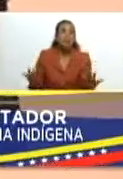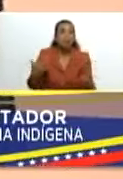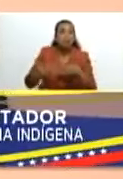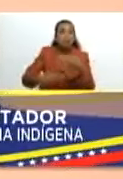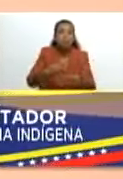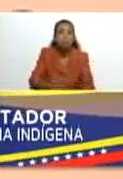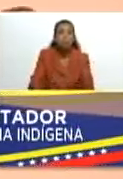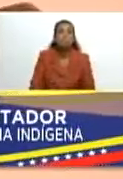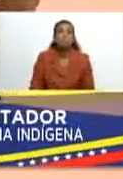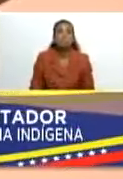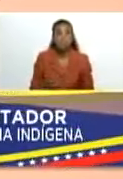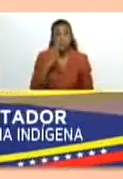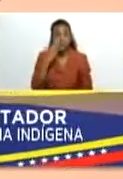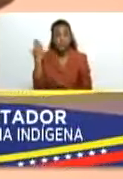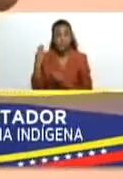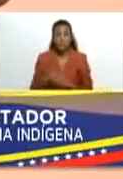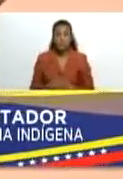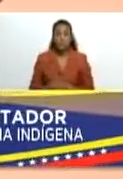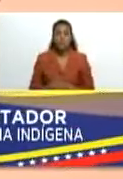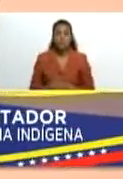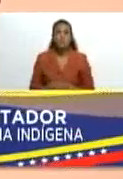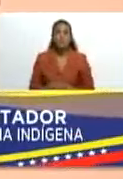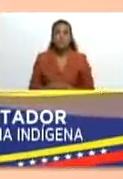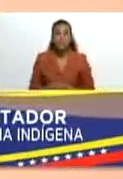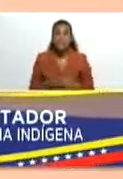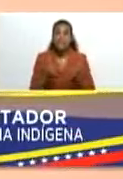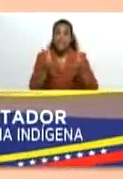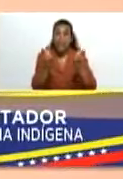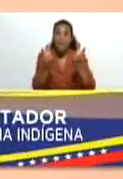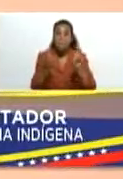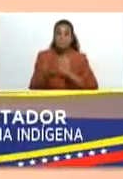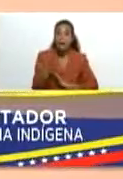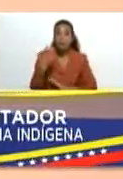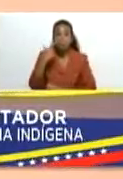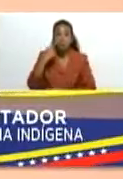De fondo, Numa, a Luis Brito, temas de fondo.